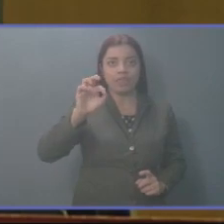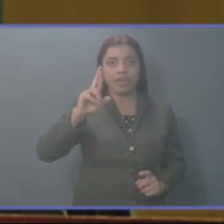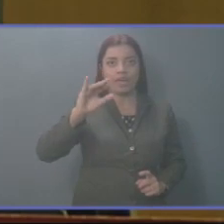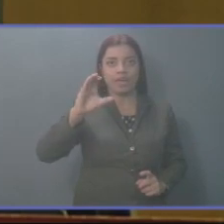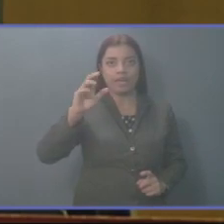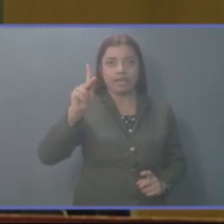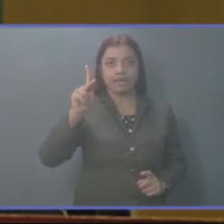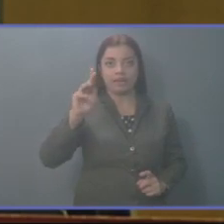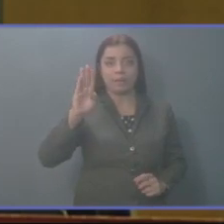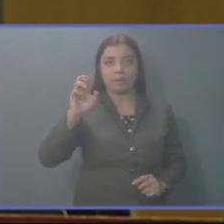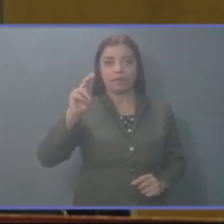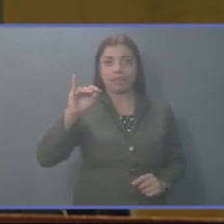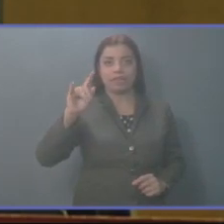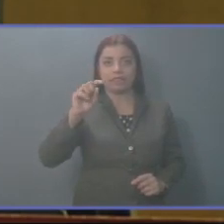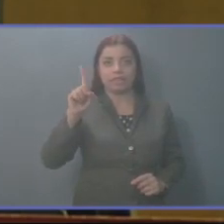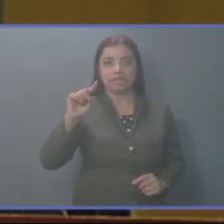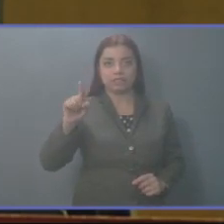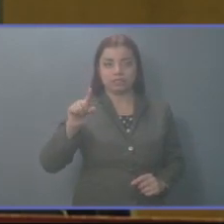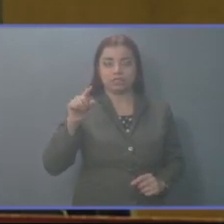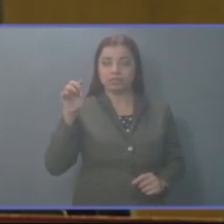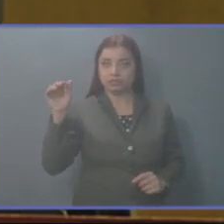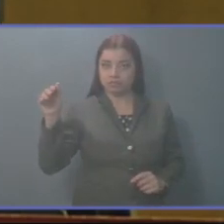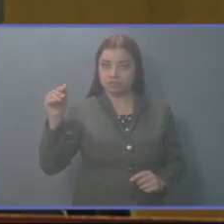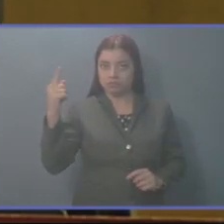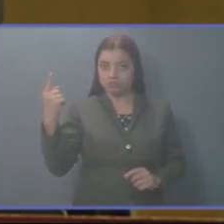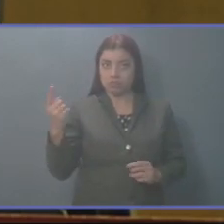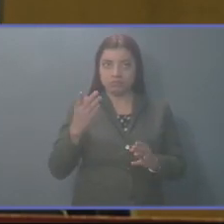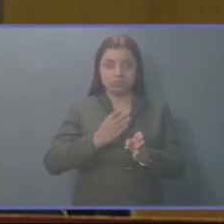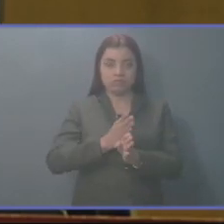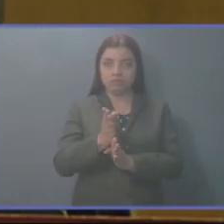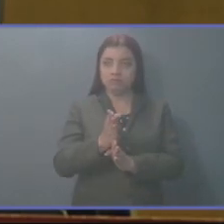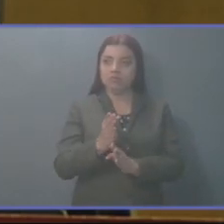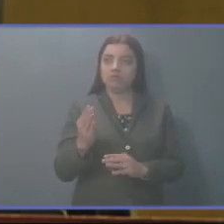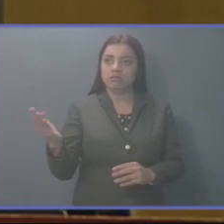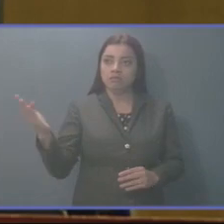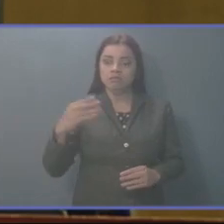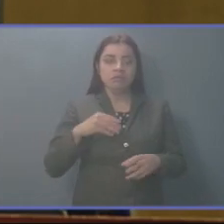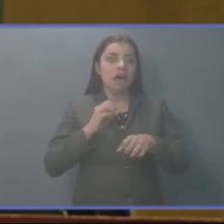acredita como asesores a los siguientes profesionales.